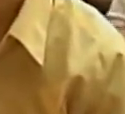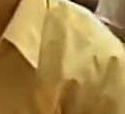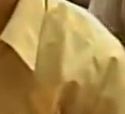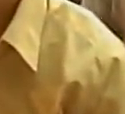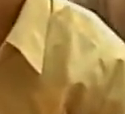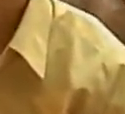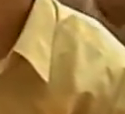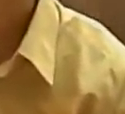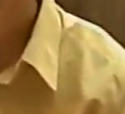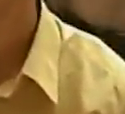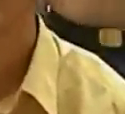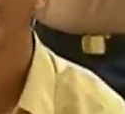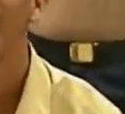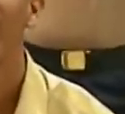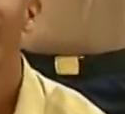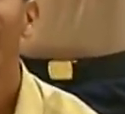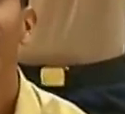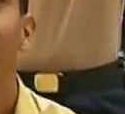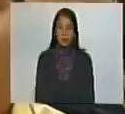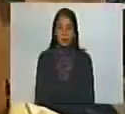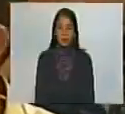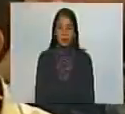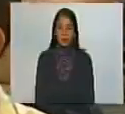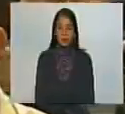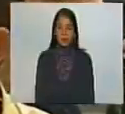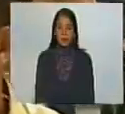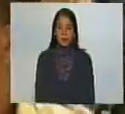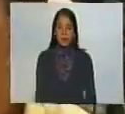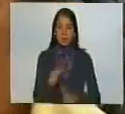Ciudadano Roimán Tobar, vicepresidente Región Sur.